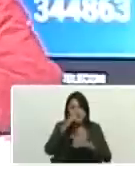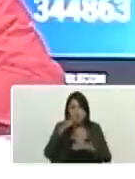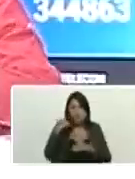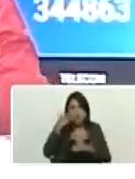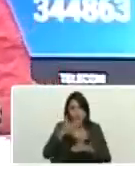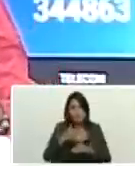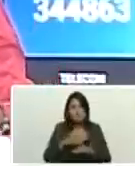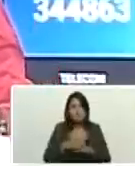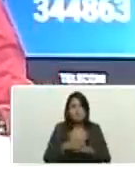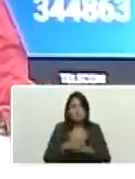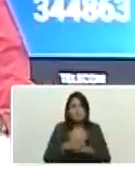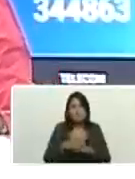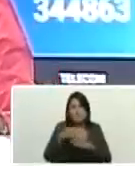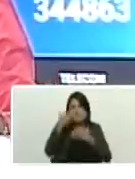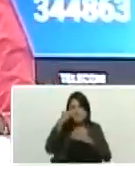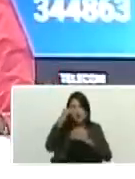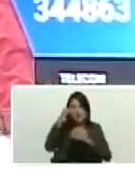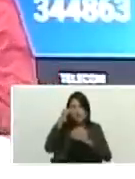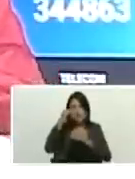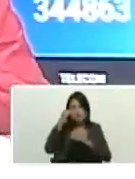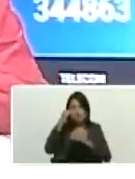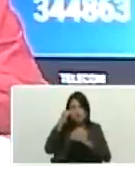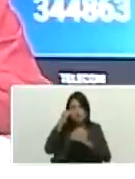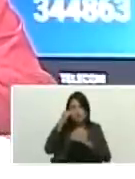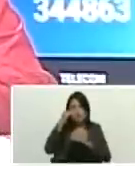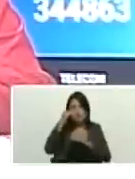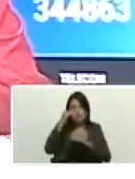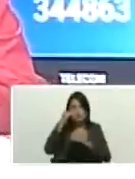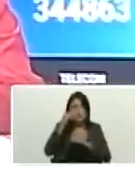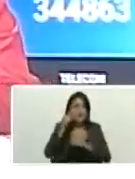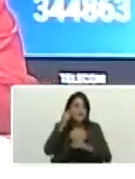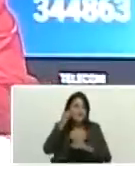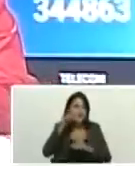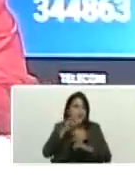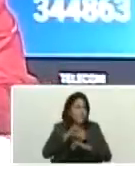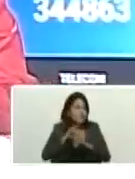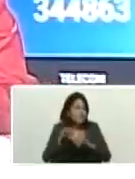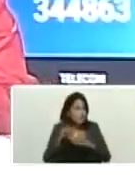una fecha límite, y yo se la coloco